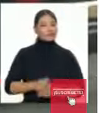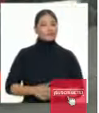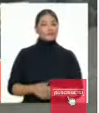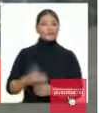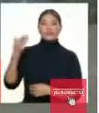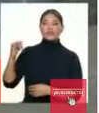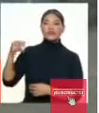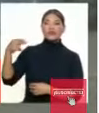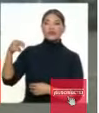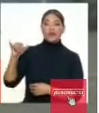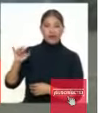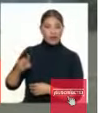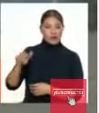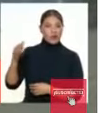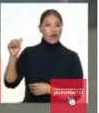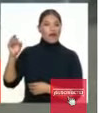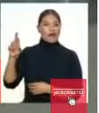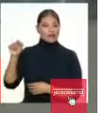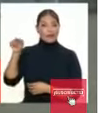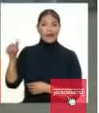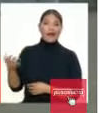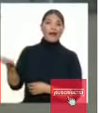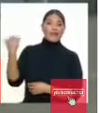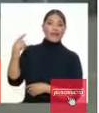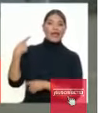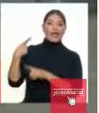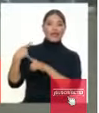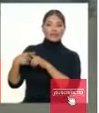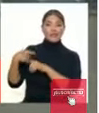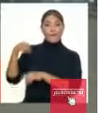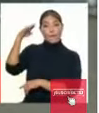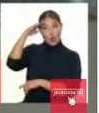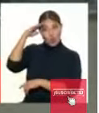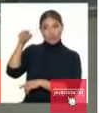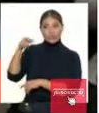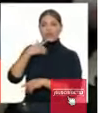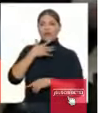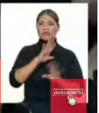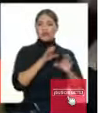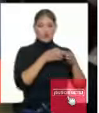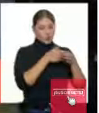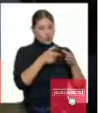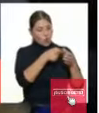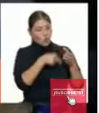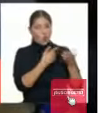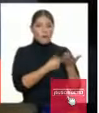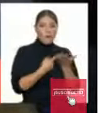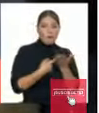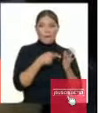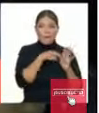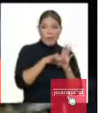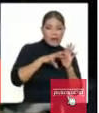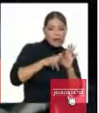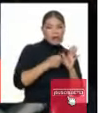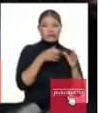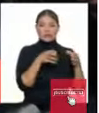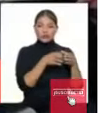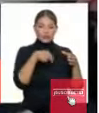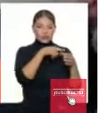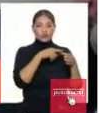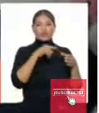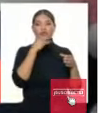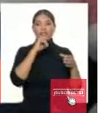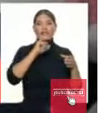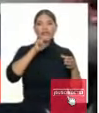Yohairo Arancibia Sevillano, un ex miembro de la Policía Nacional, sería el cabecilla de la organización criminal Los Injertos de